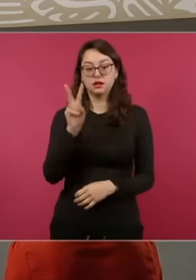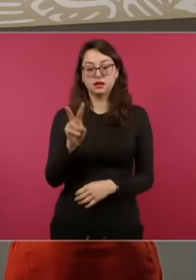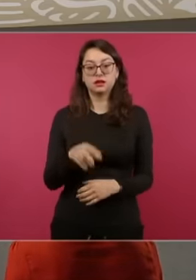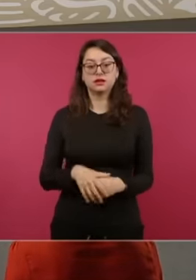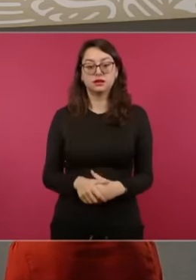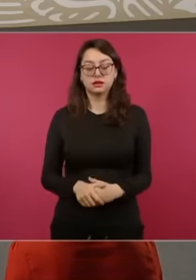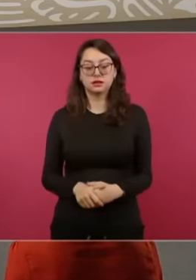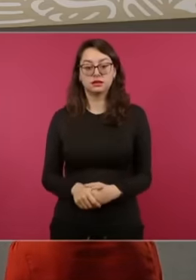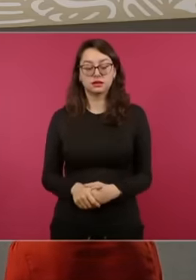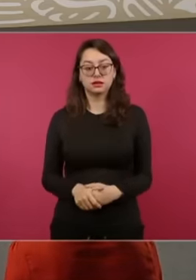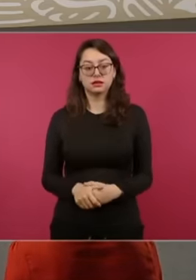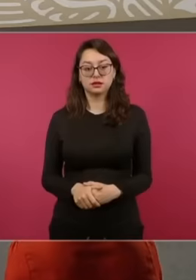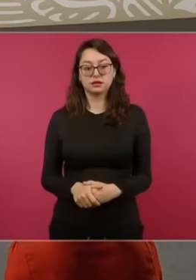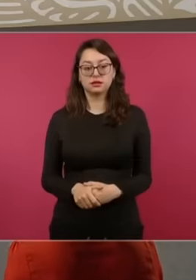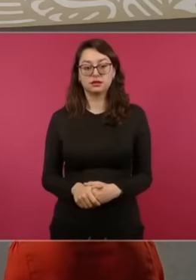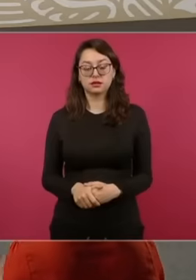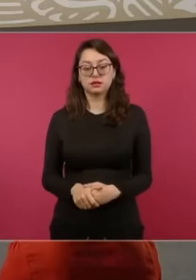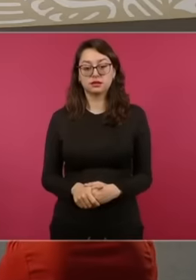Esa es